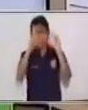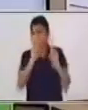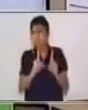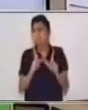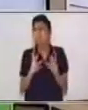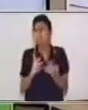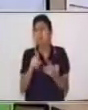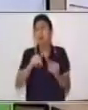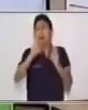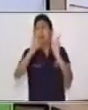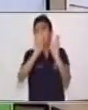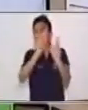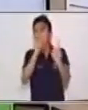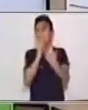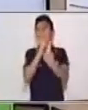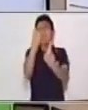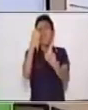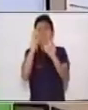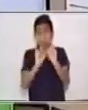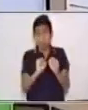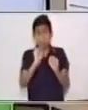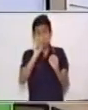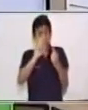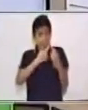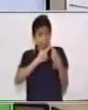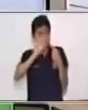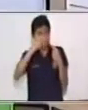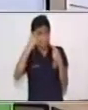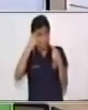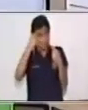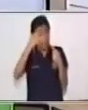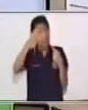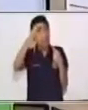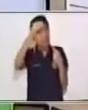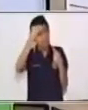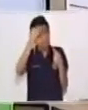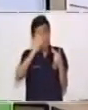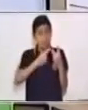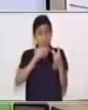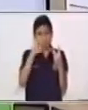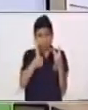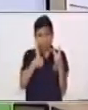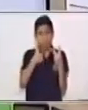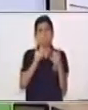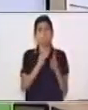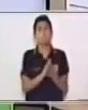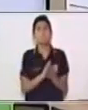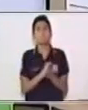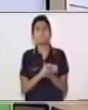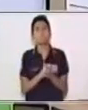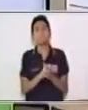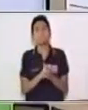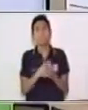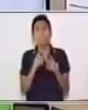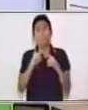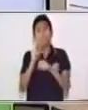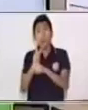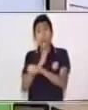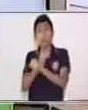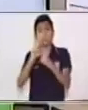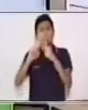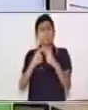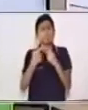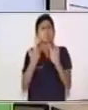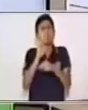discapacidad, este tema les ayudará a ejercitar habilidades y destrezas como la habilidad lingüística. Antes de empezar,